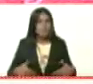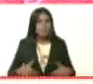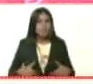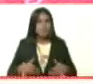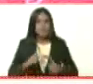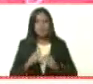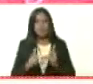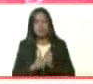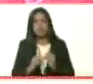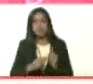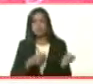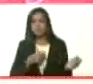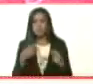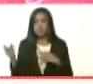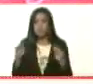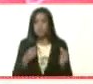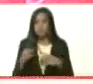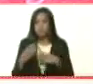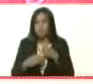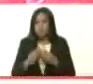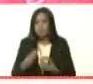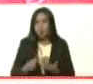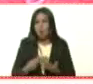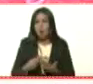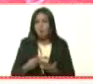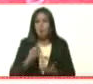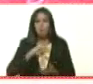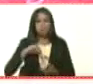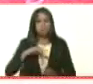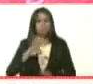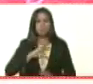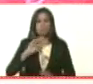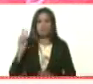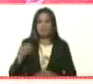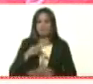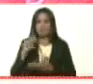Sustituir importaciones con materia prima nacional.